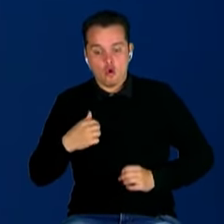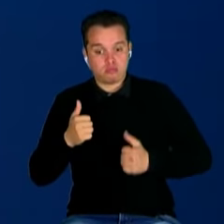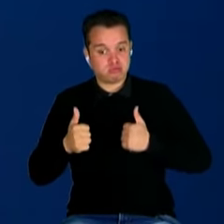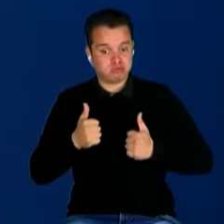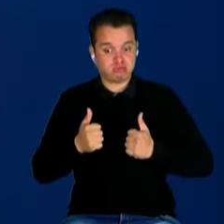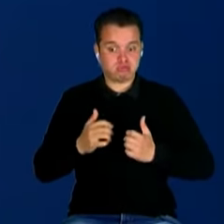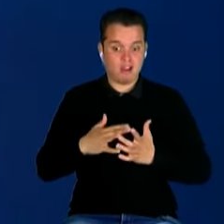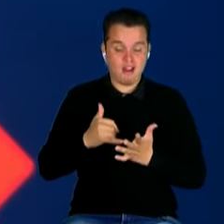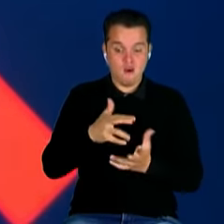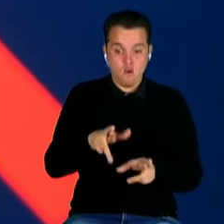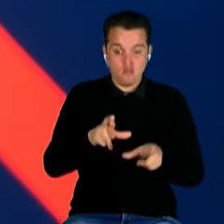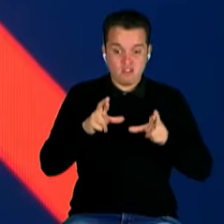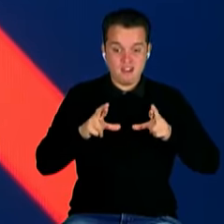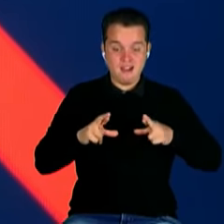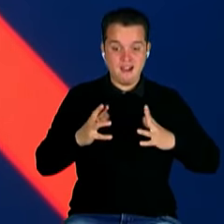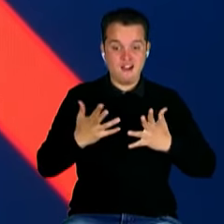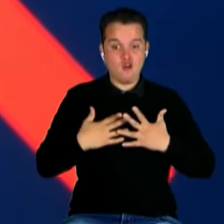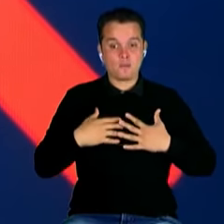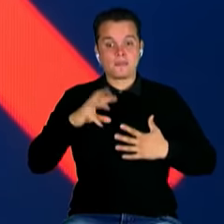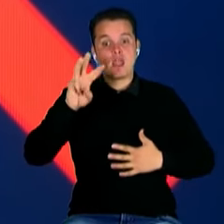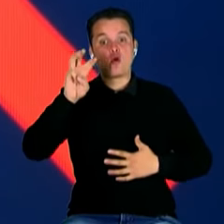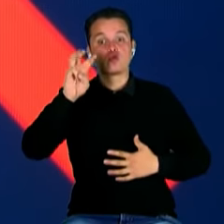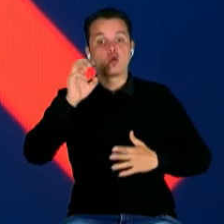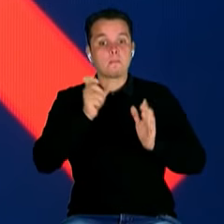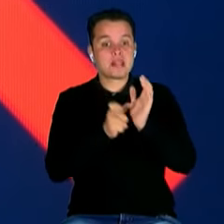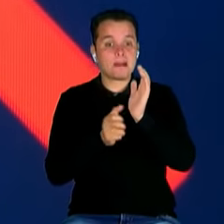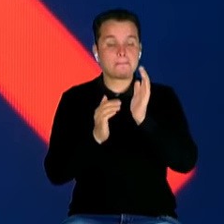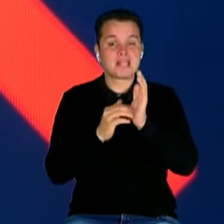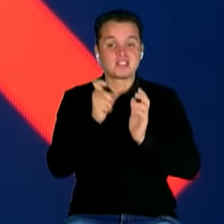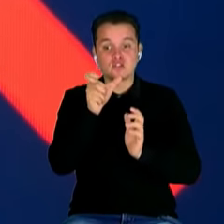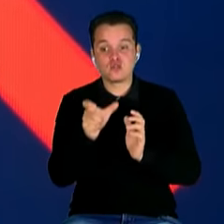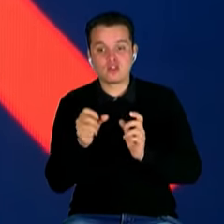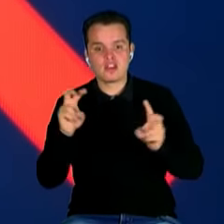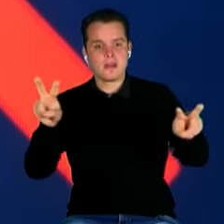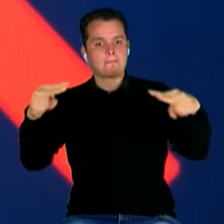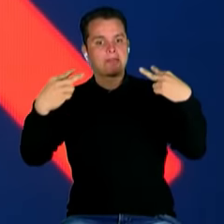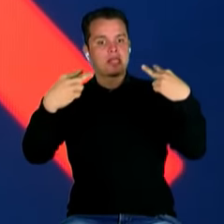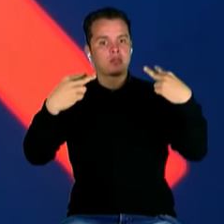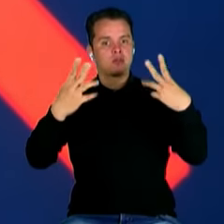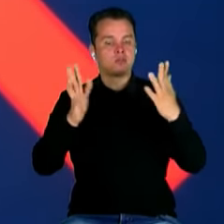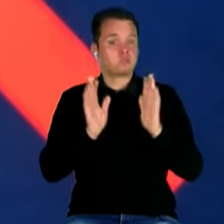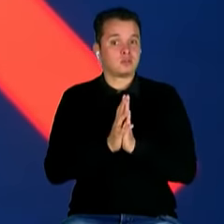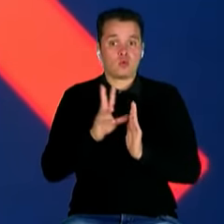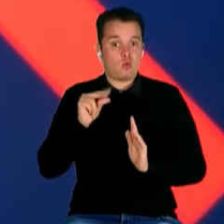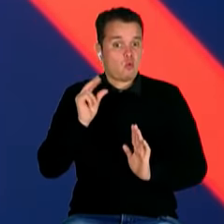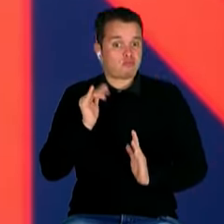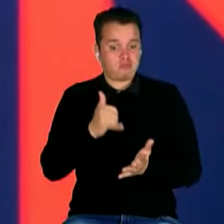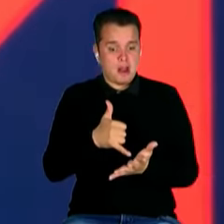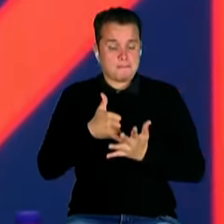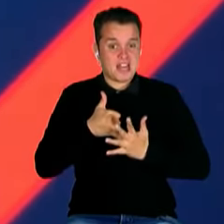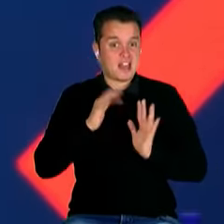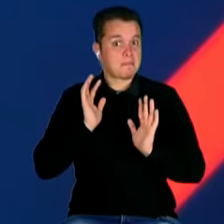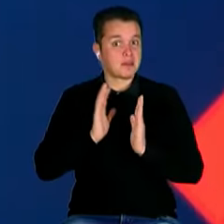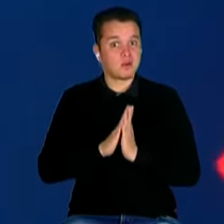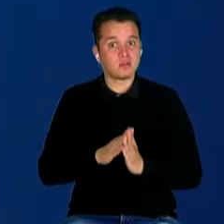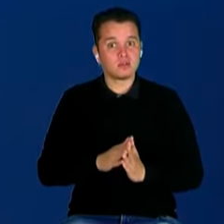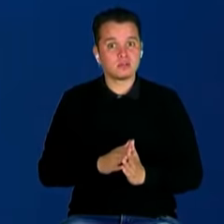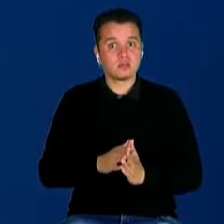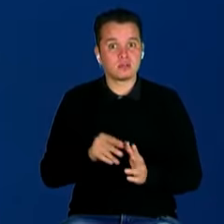privilegio de que casi 8,000 personas a través de la internet me estén viendo. Yo no tendría el